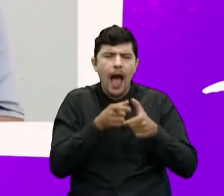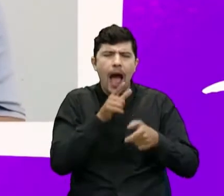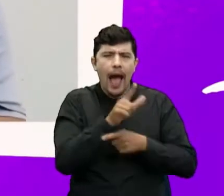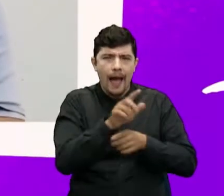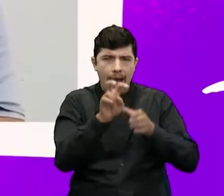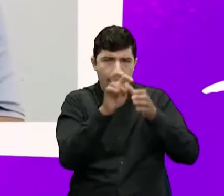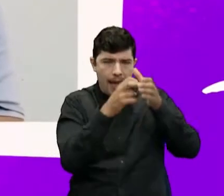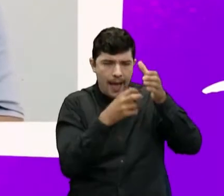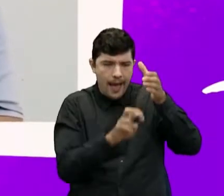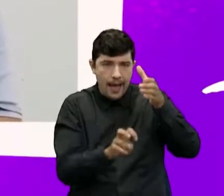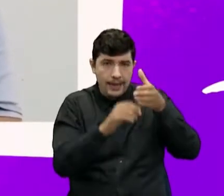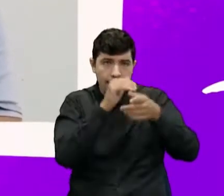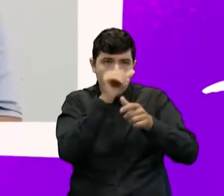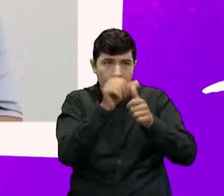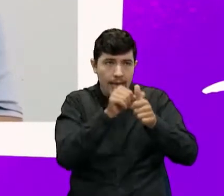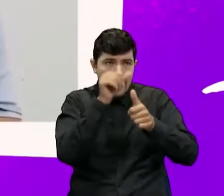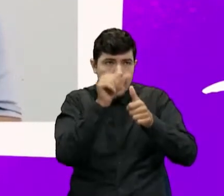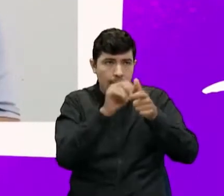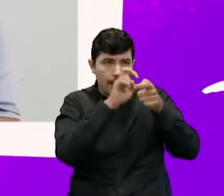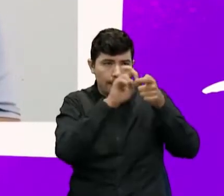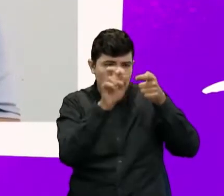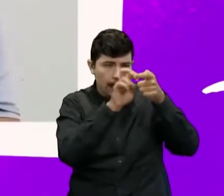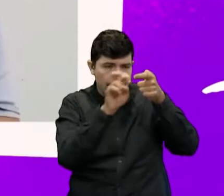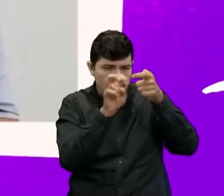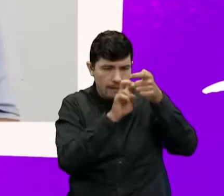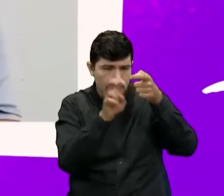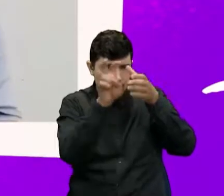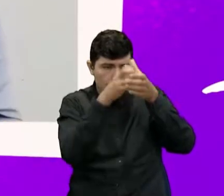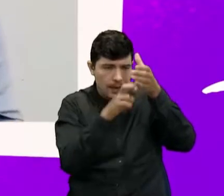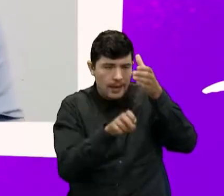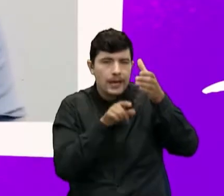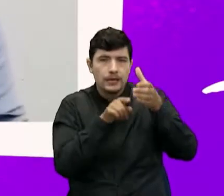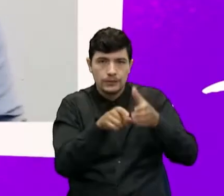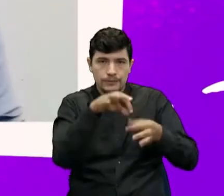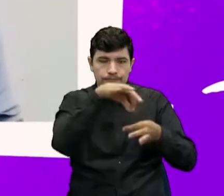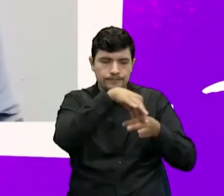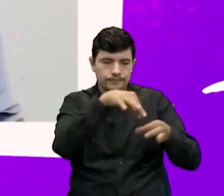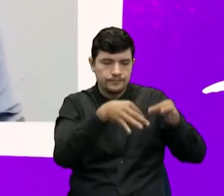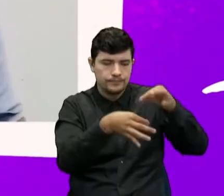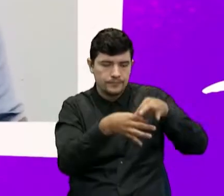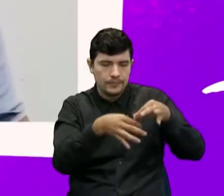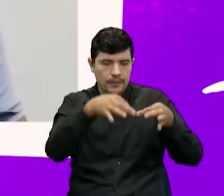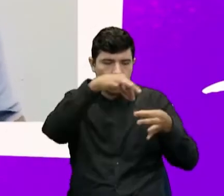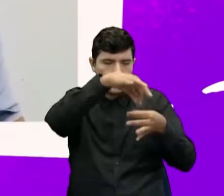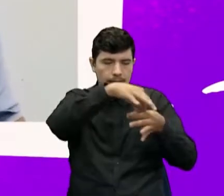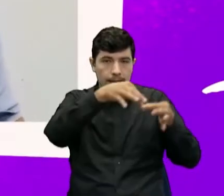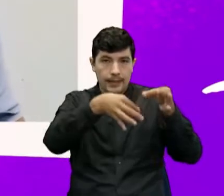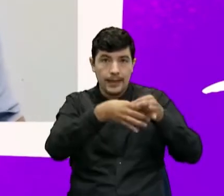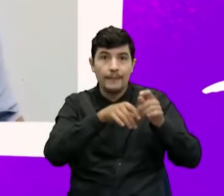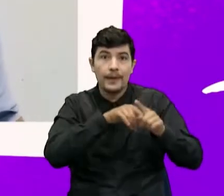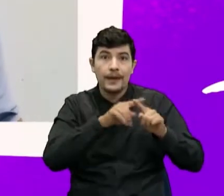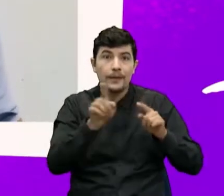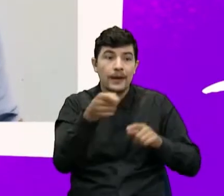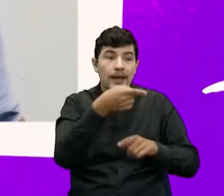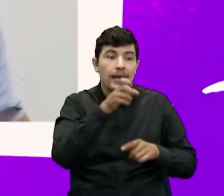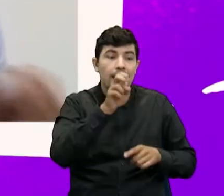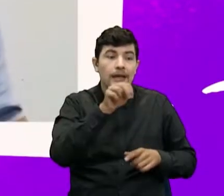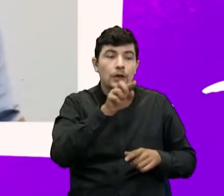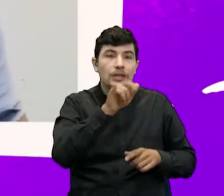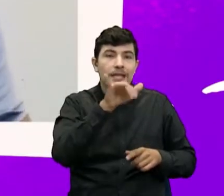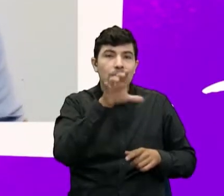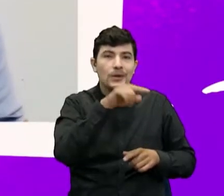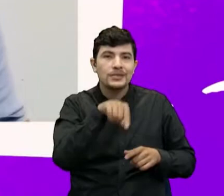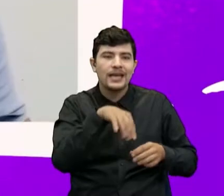Del ADN Hace parte O es comprendido Como los genes Entonces El genotipo Son los genes Que permiten